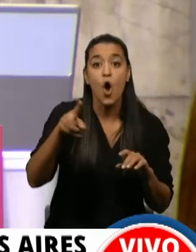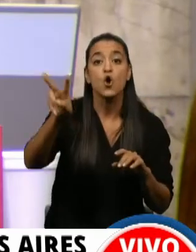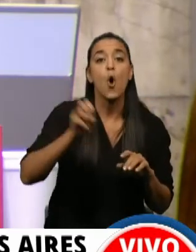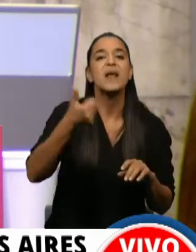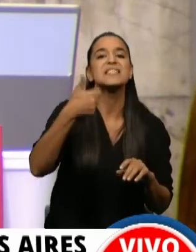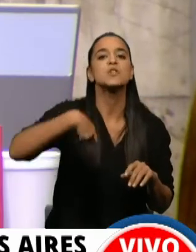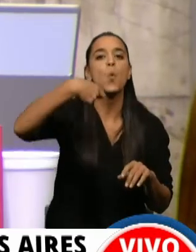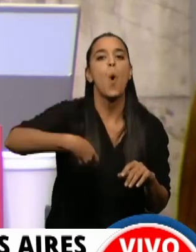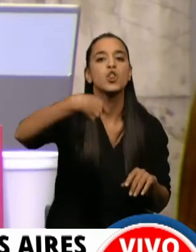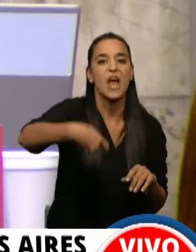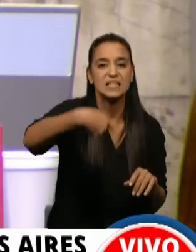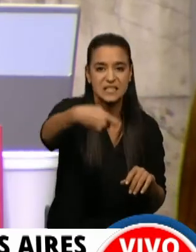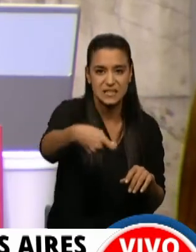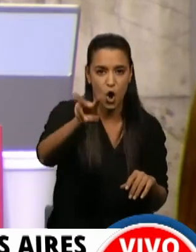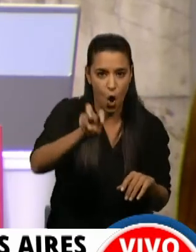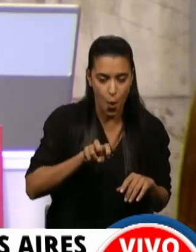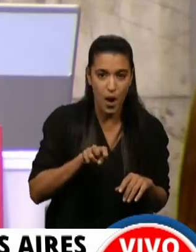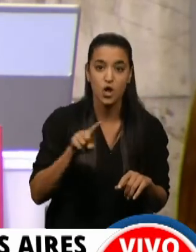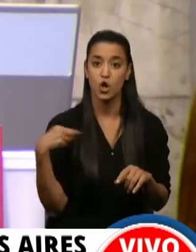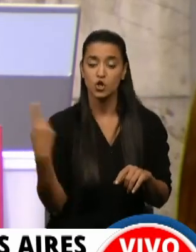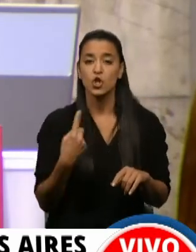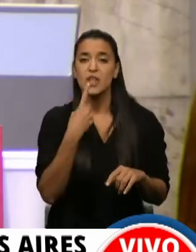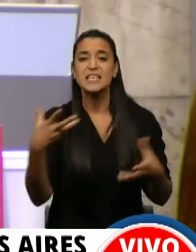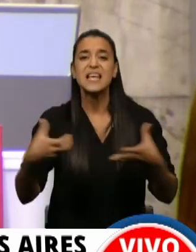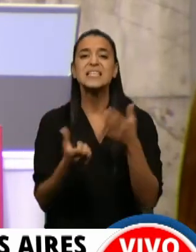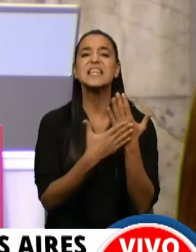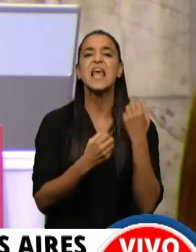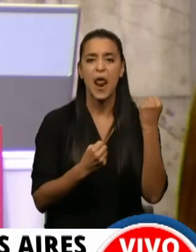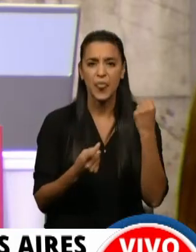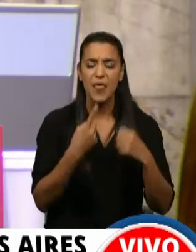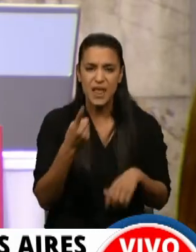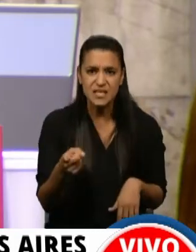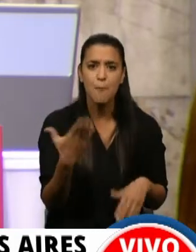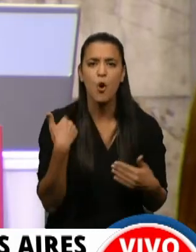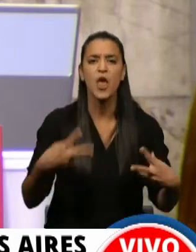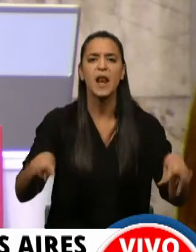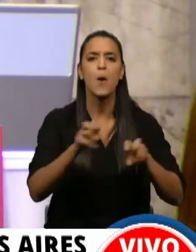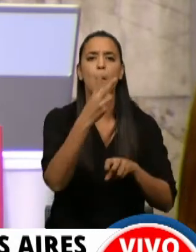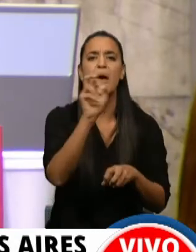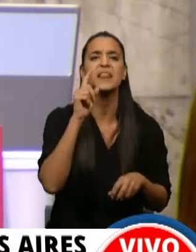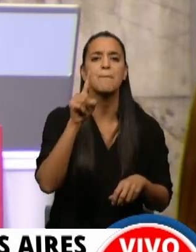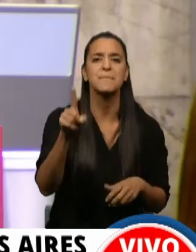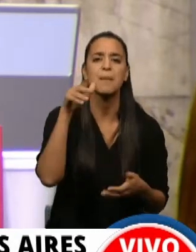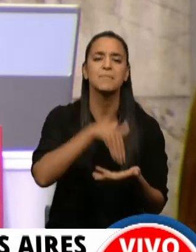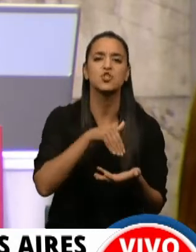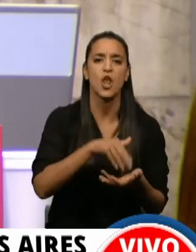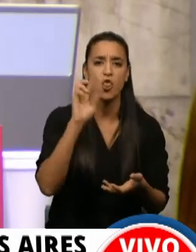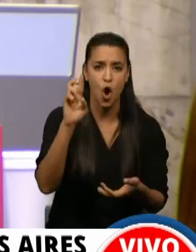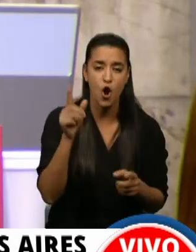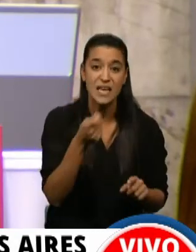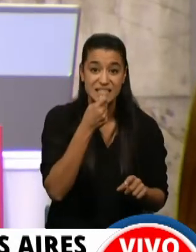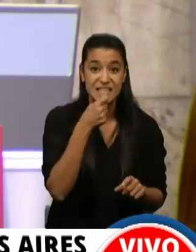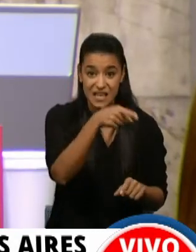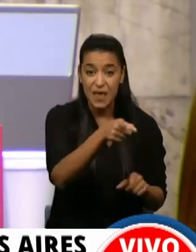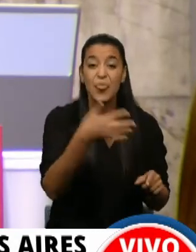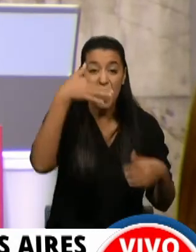en 6 cuotas, nosotros decíamos del Frente de Izquierda que se podían recaudar 20.000 millones de dólares si se tocaba de